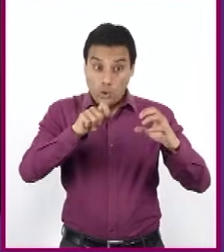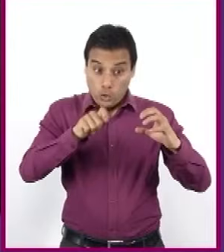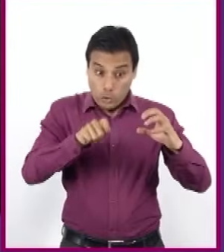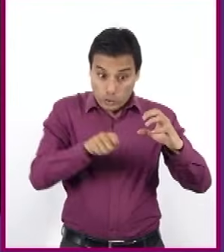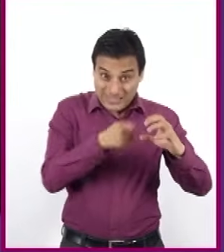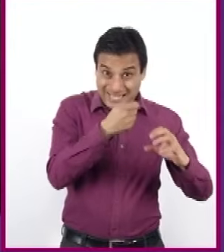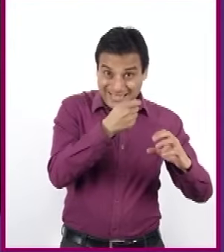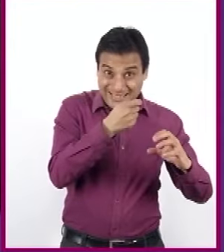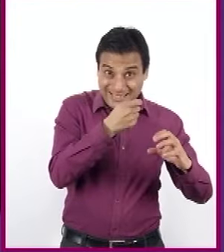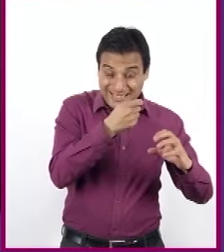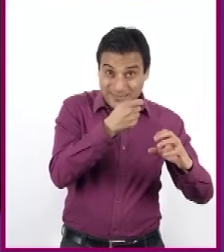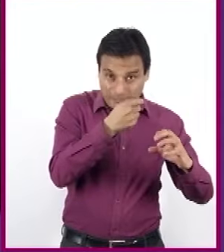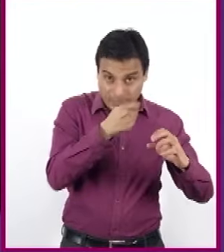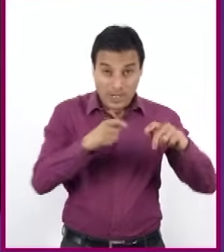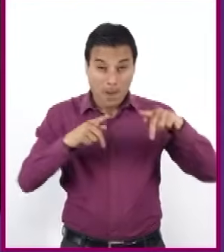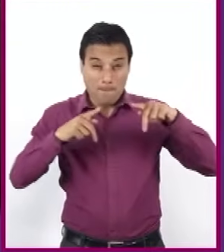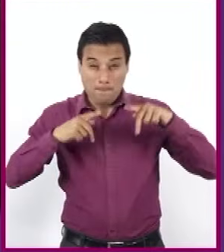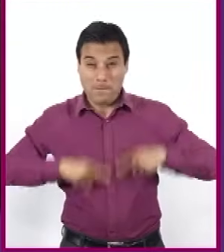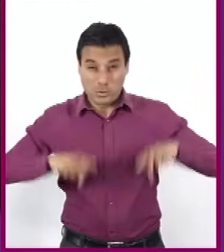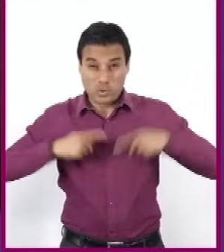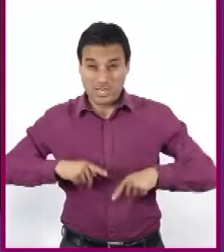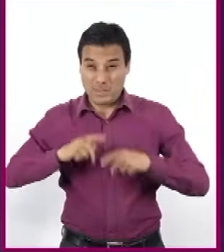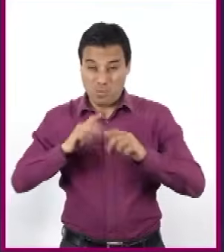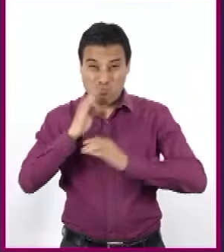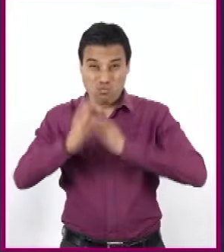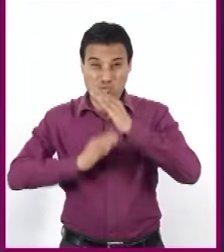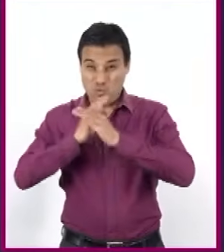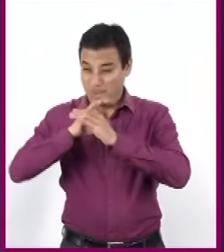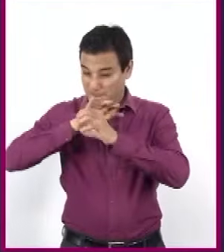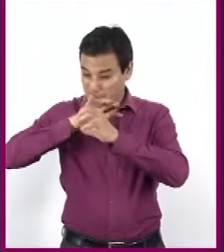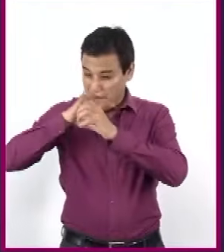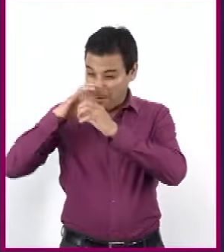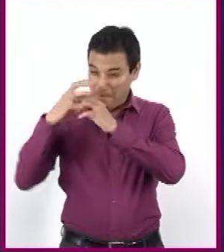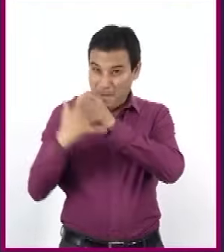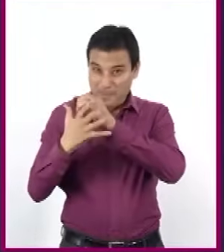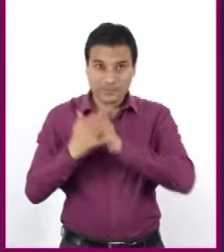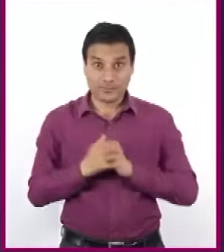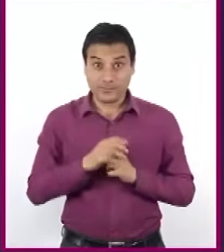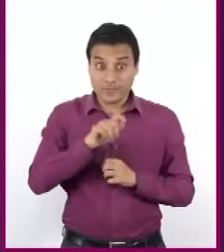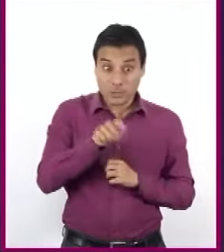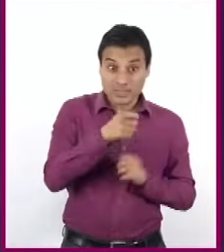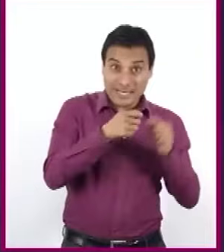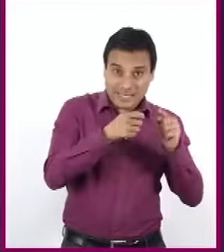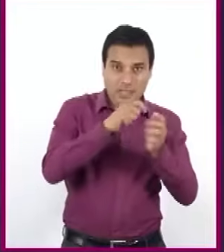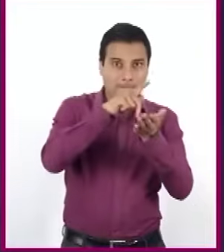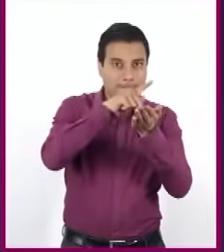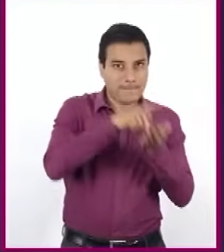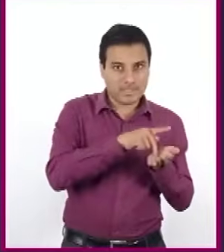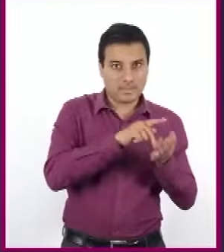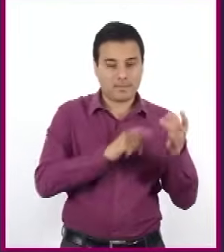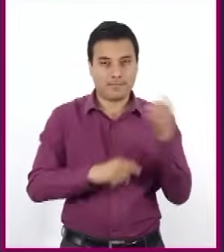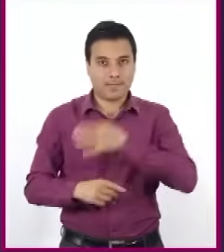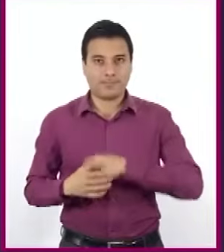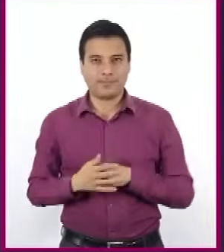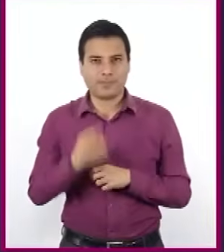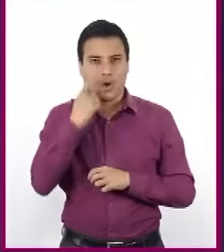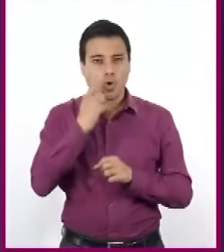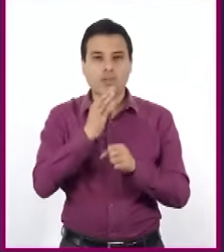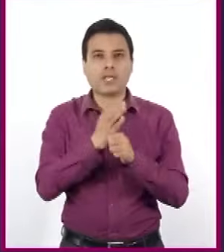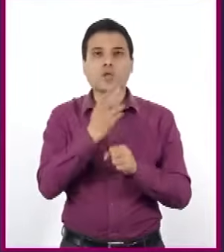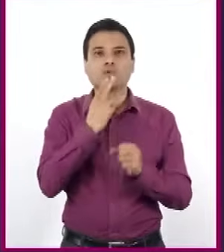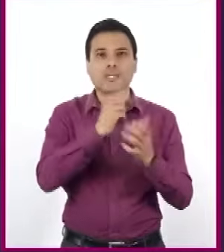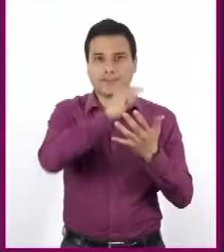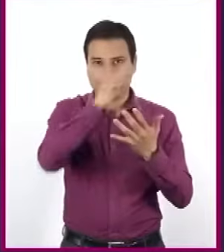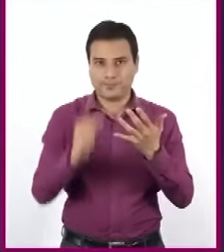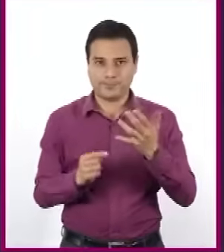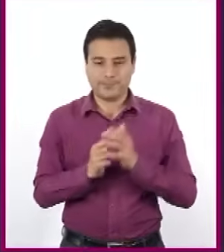población terrestre? Los materiales que vamos a utilizar en esta sesión son los siguientes: su libro de texto